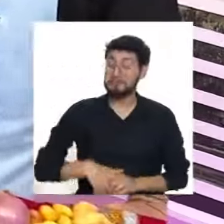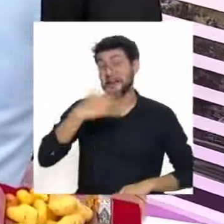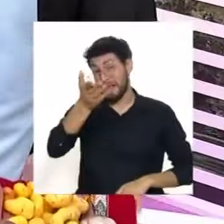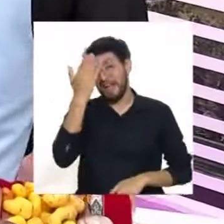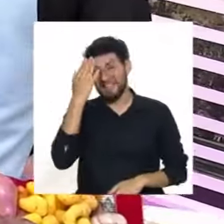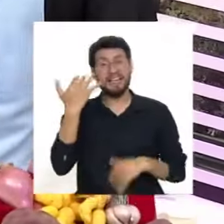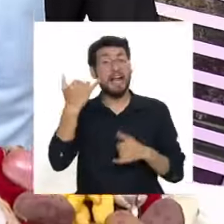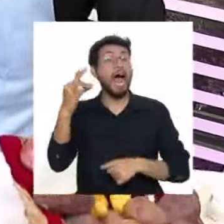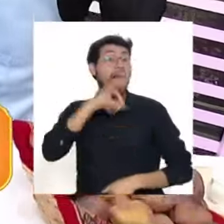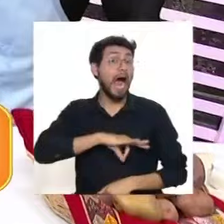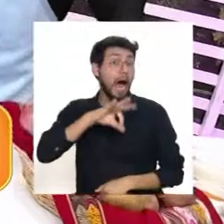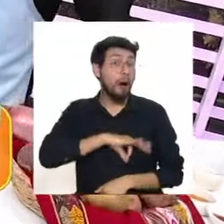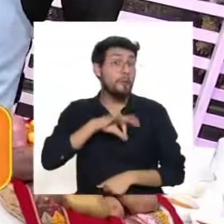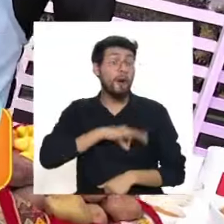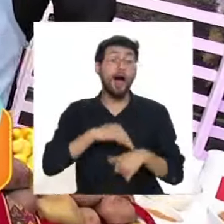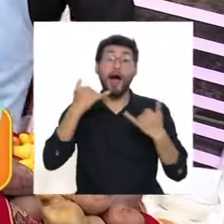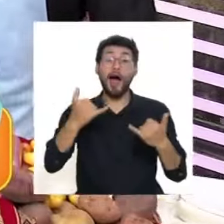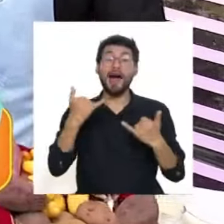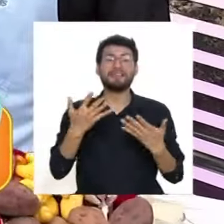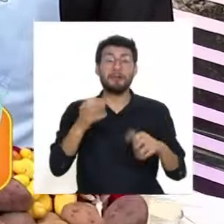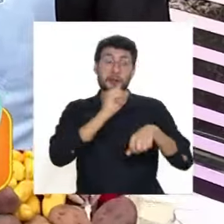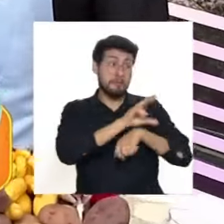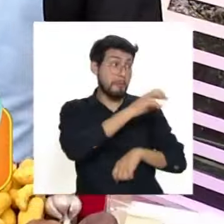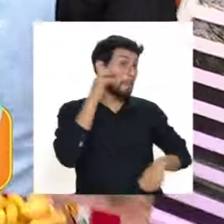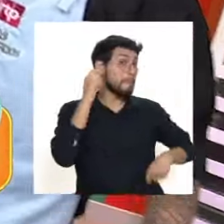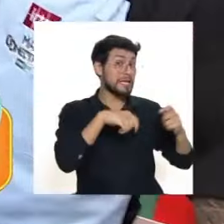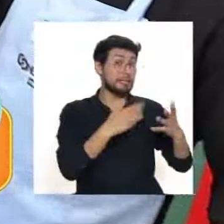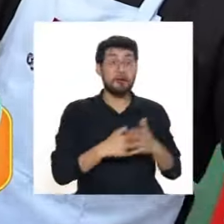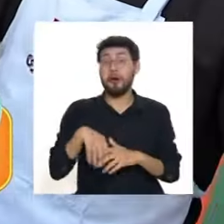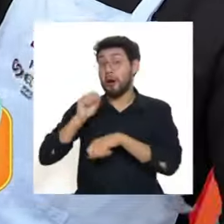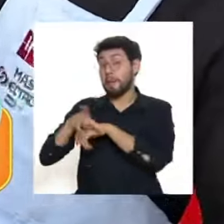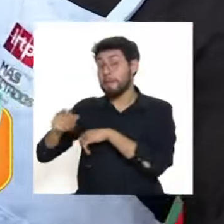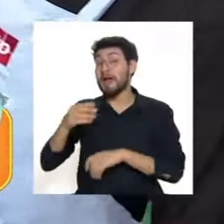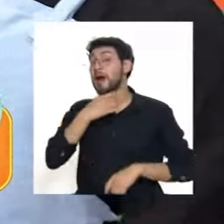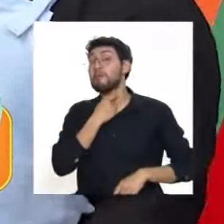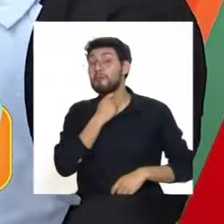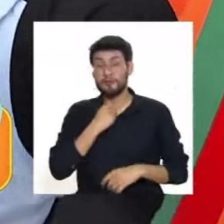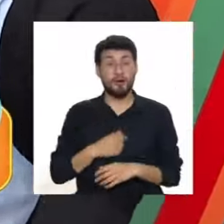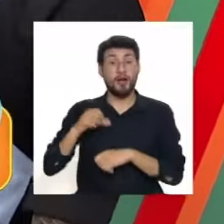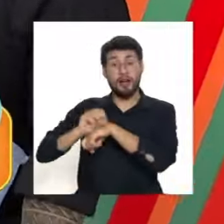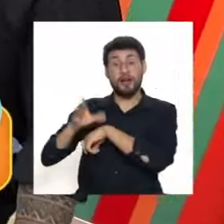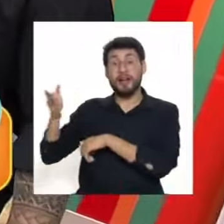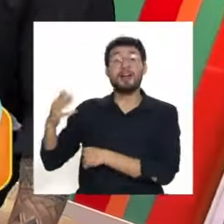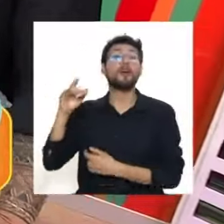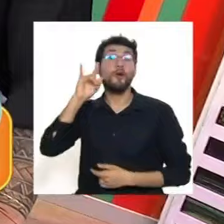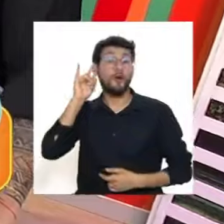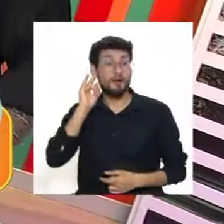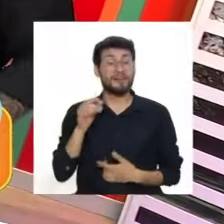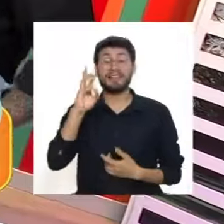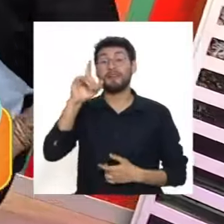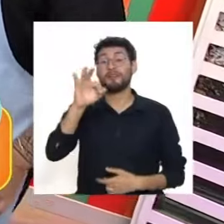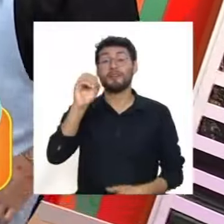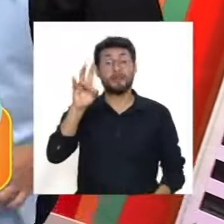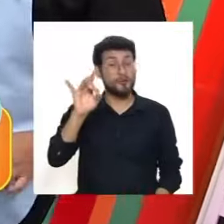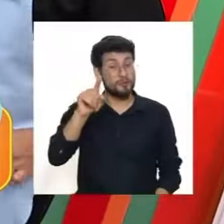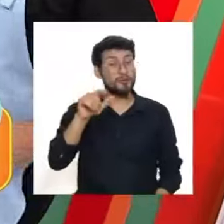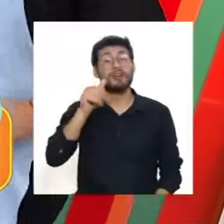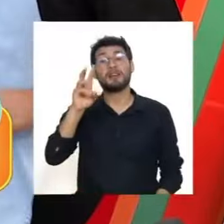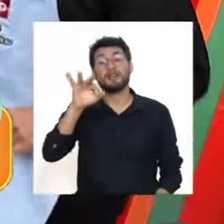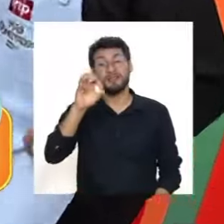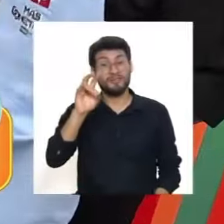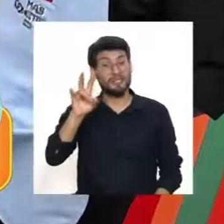sabes, aprovecha un consejo de Pisu, un consejo de la abuela, un consejo de Uchi, 619-0781,